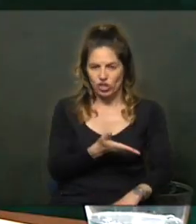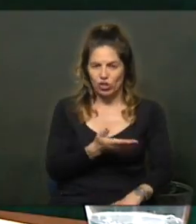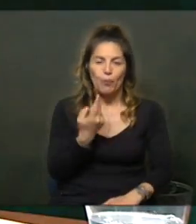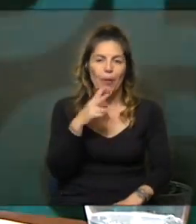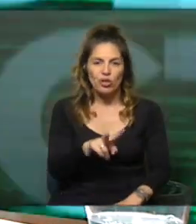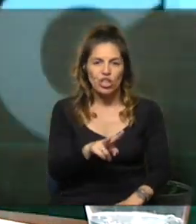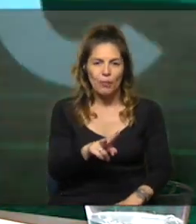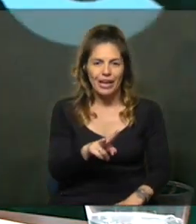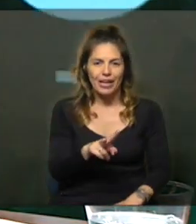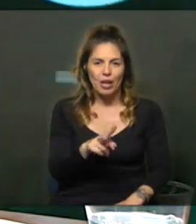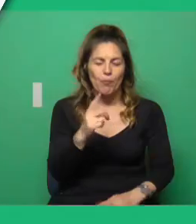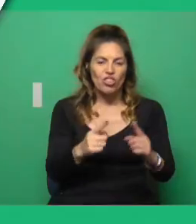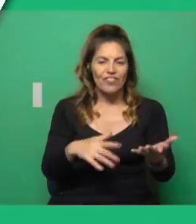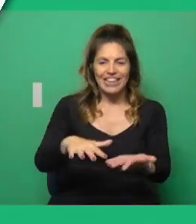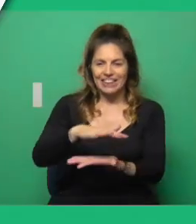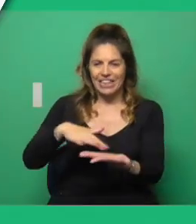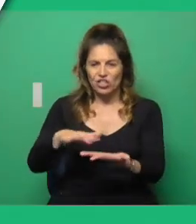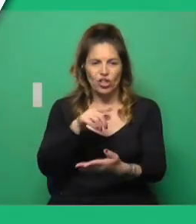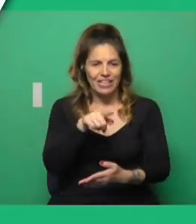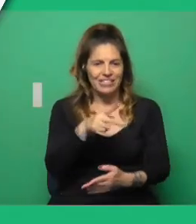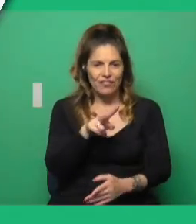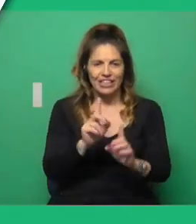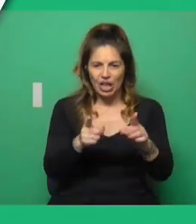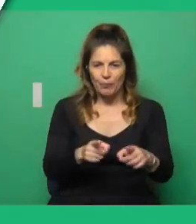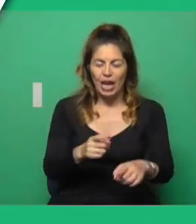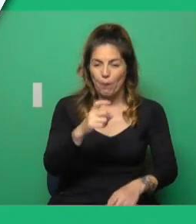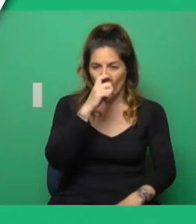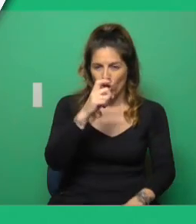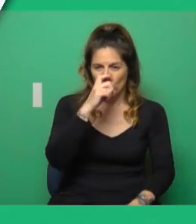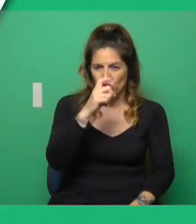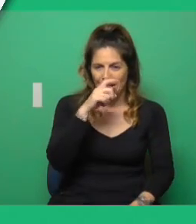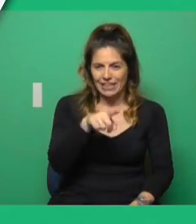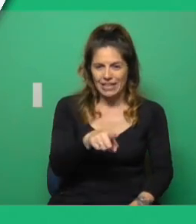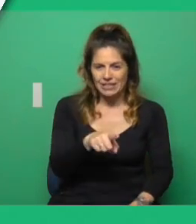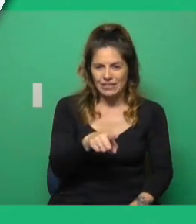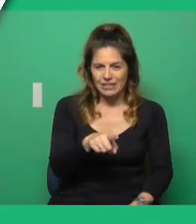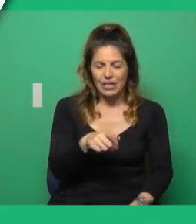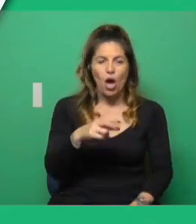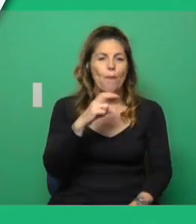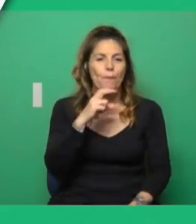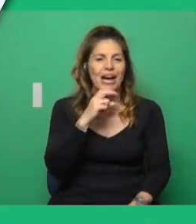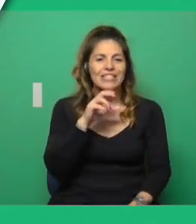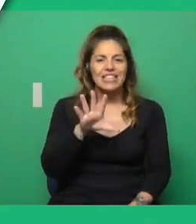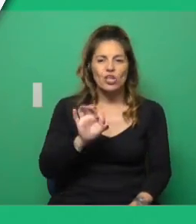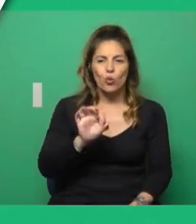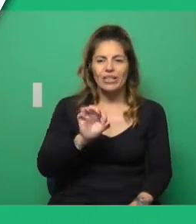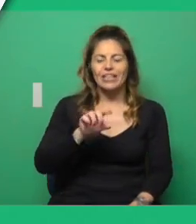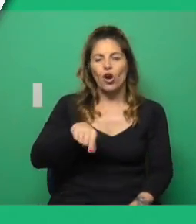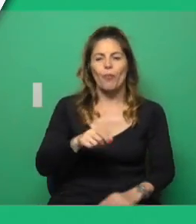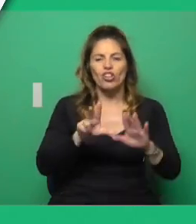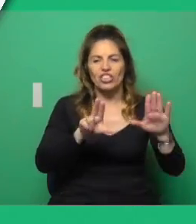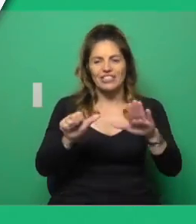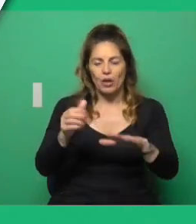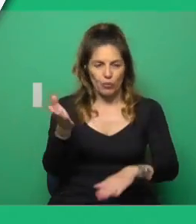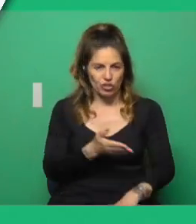cómo es por este por zona porque ahí también se vio por por ejemplo en Buenos Aires Sergio maa tuvo un 50,86 mientras